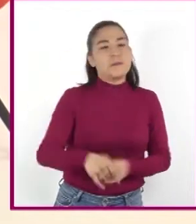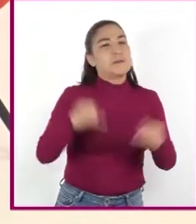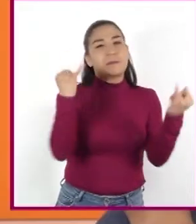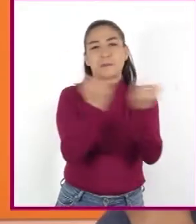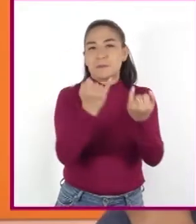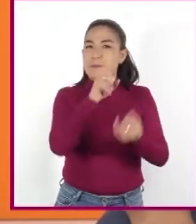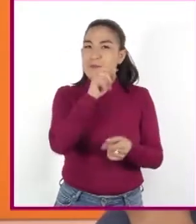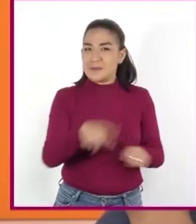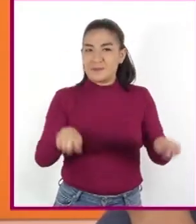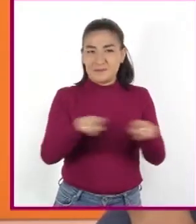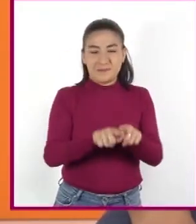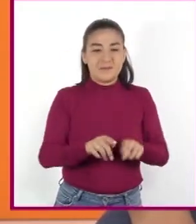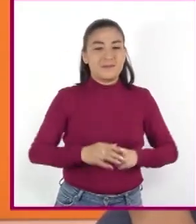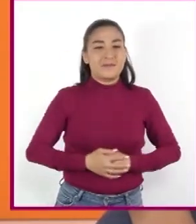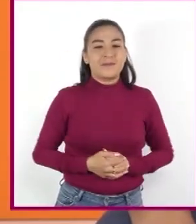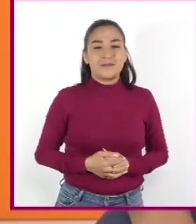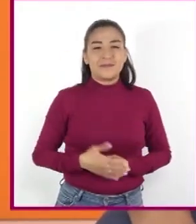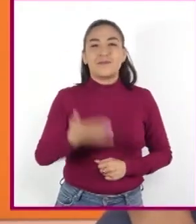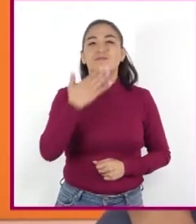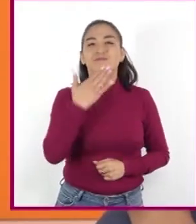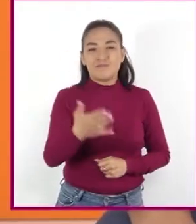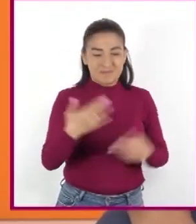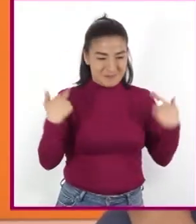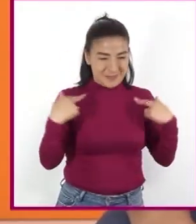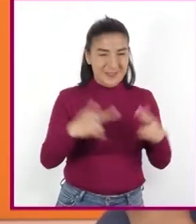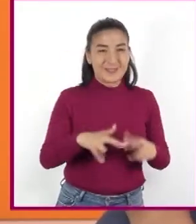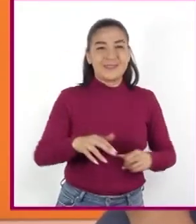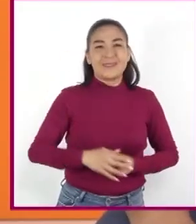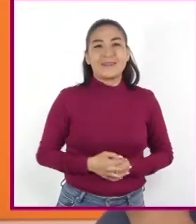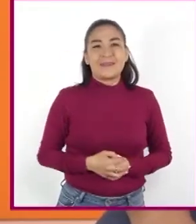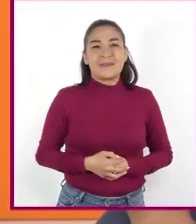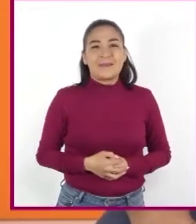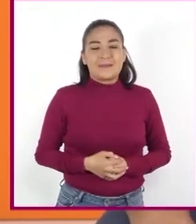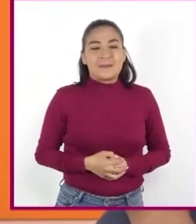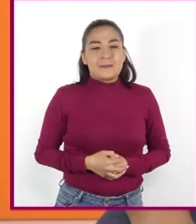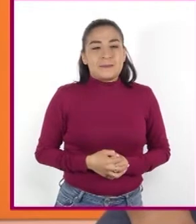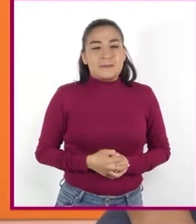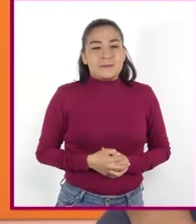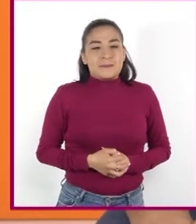actualidad. Muy bien, maestra.